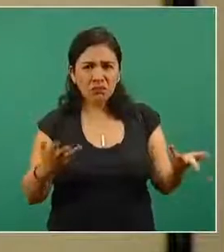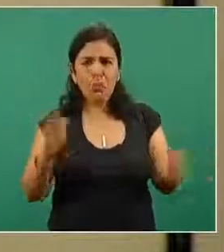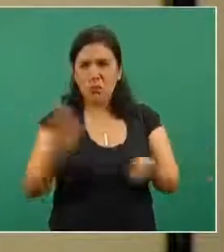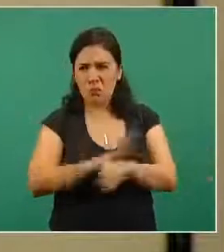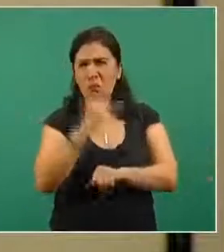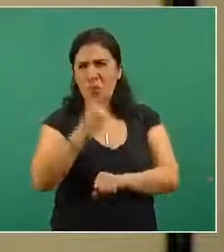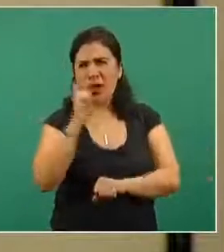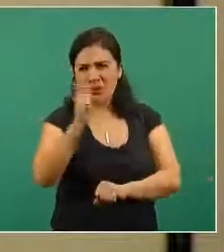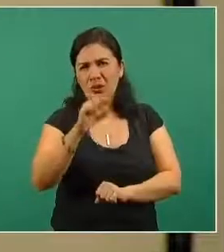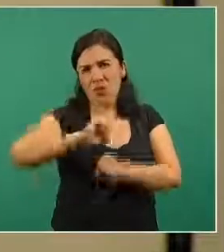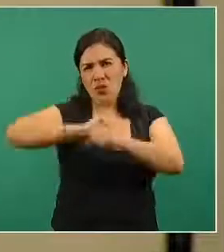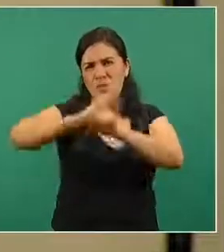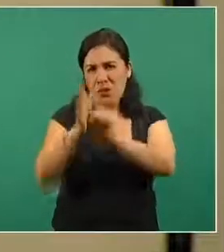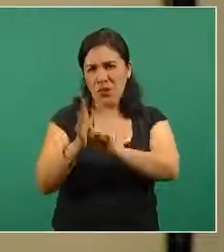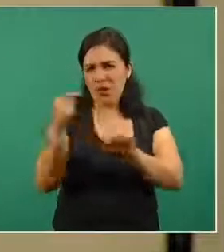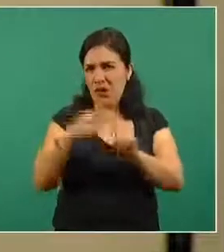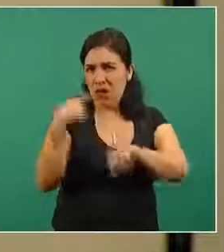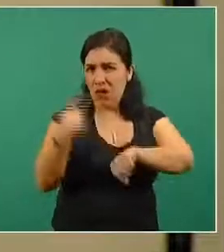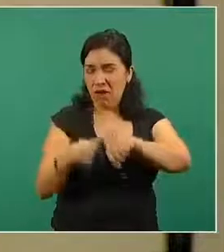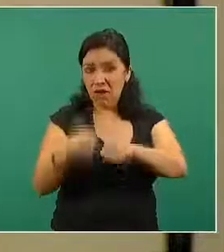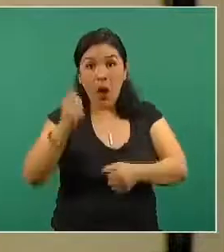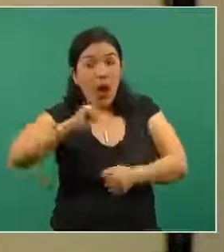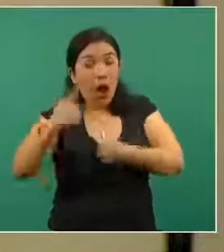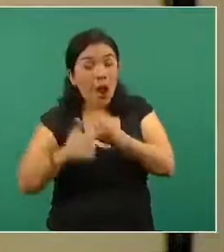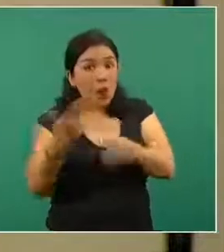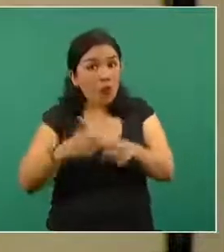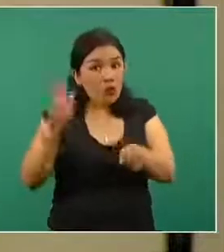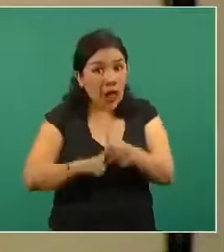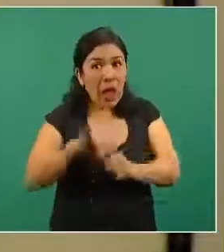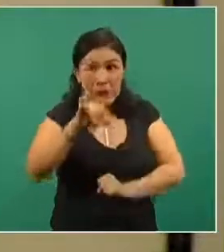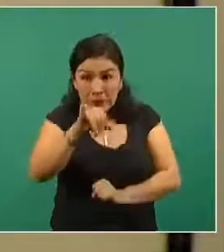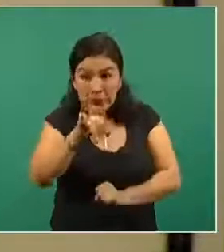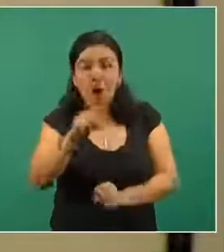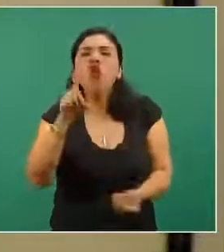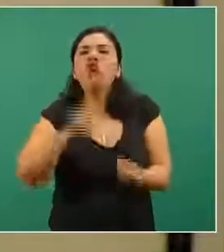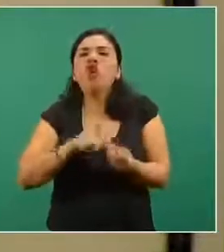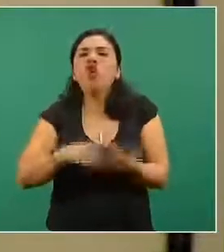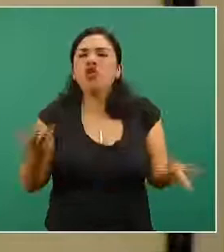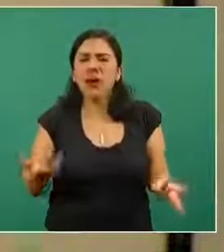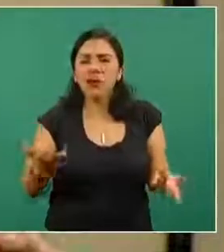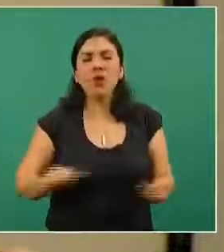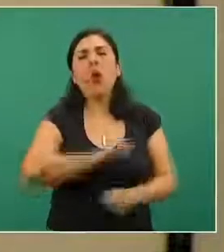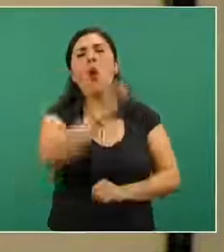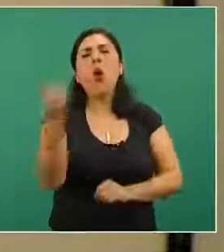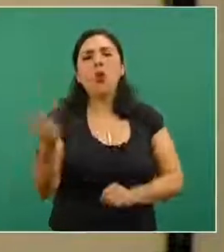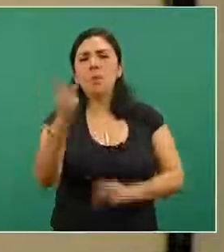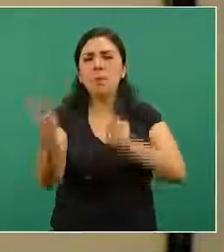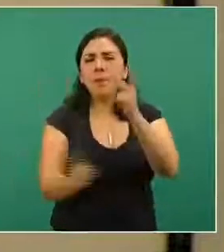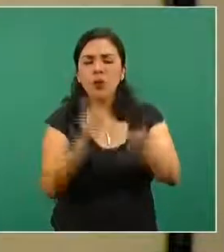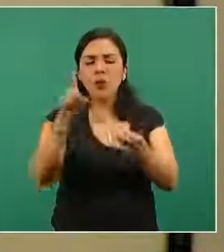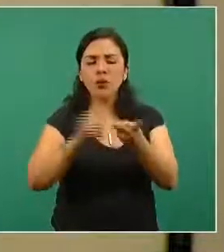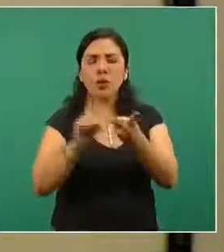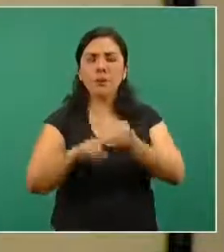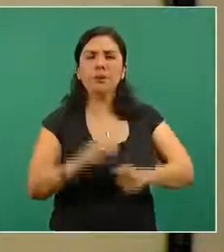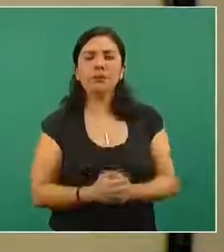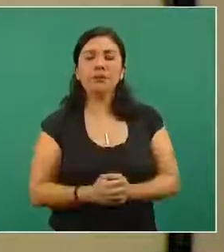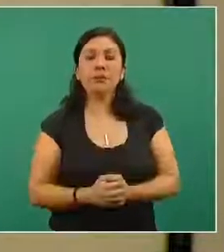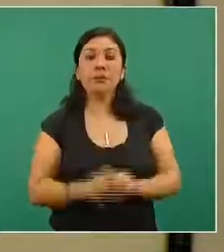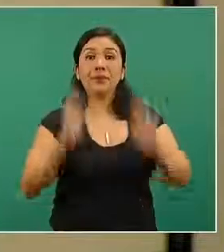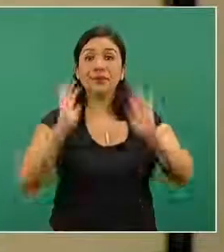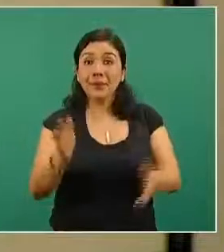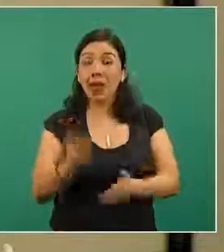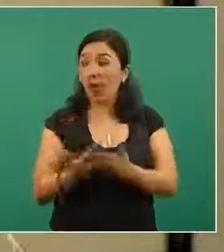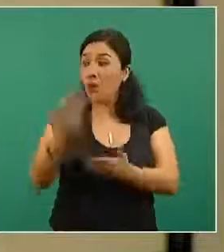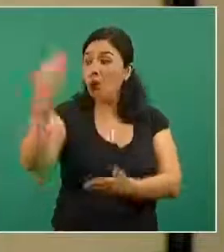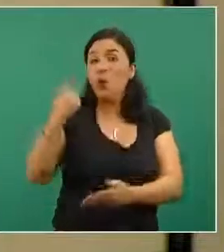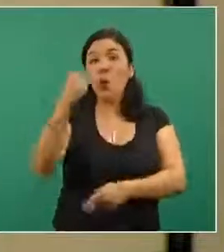debido al COVID-19 y dónde, en todo caso? Otra pregunta es, a un año del primer